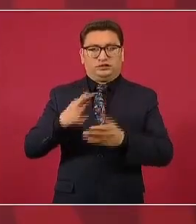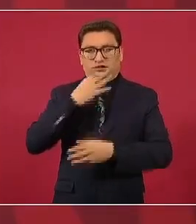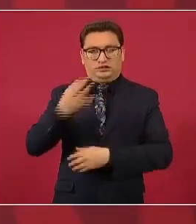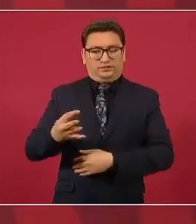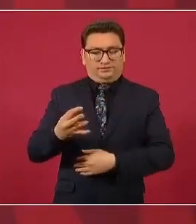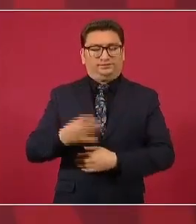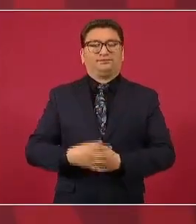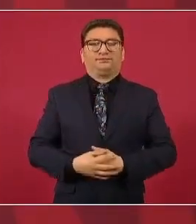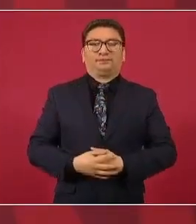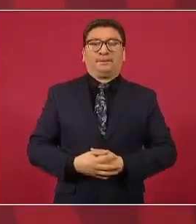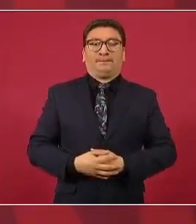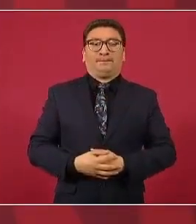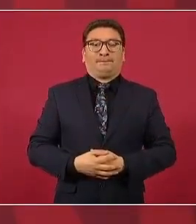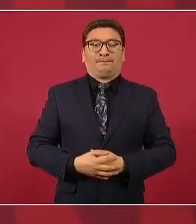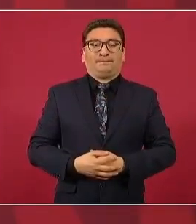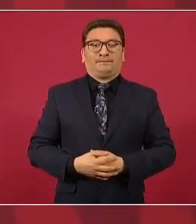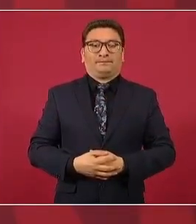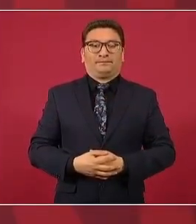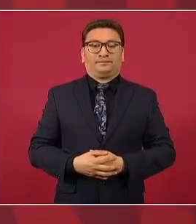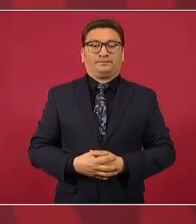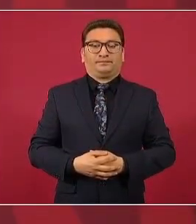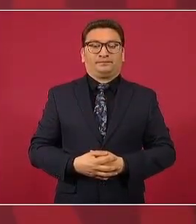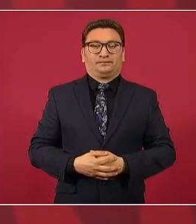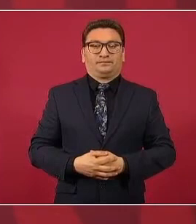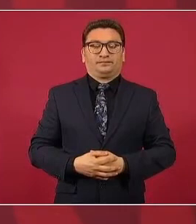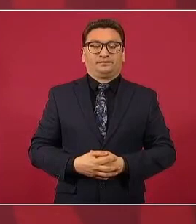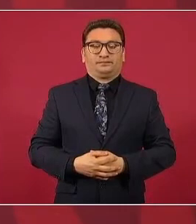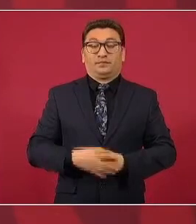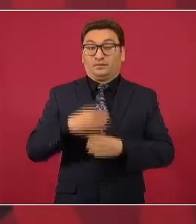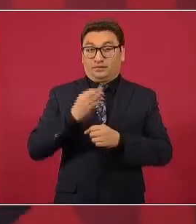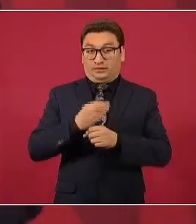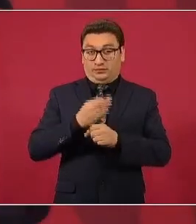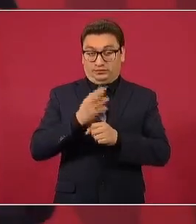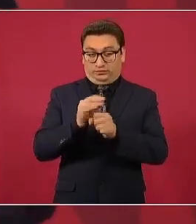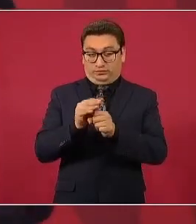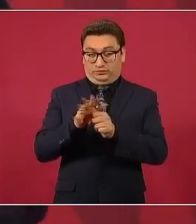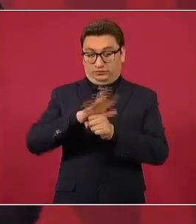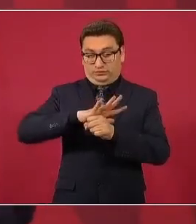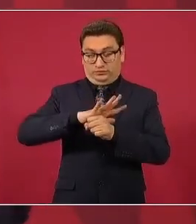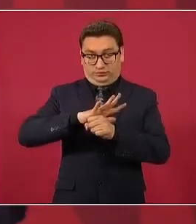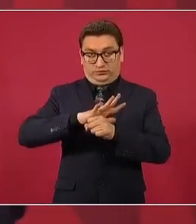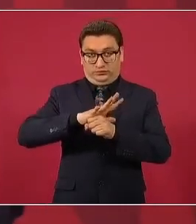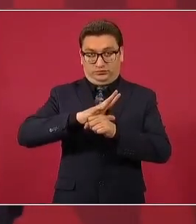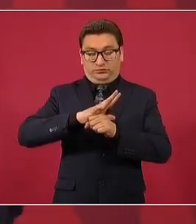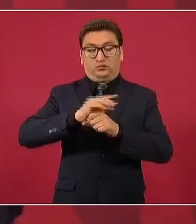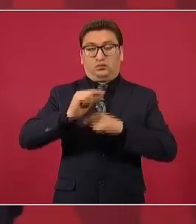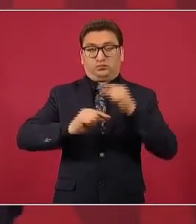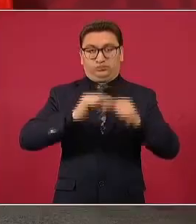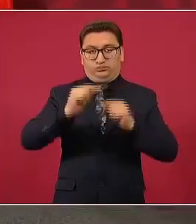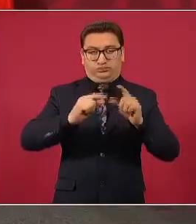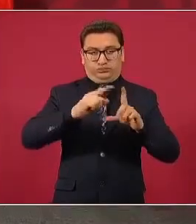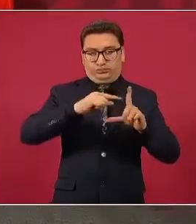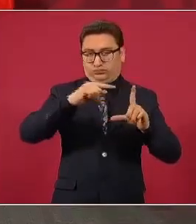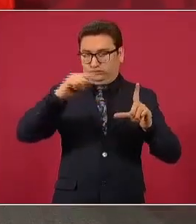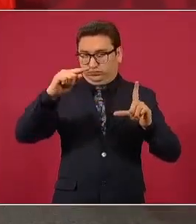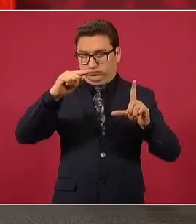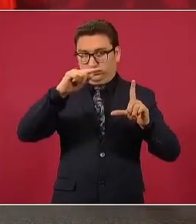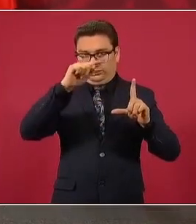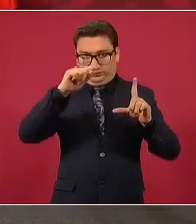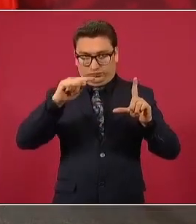como afortunadamente está bajando la pandemia, están bajando los